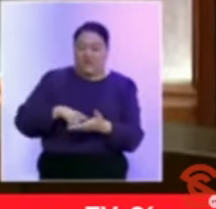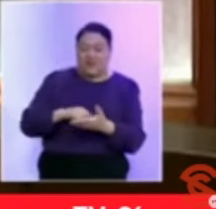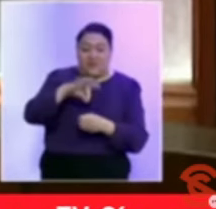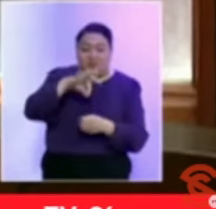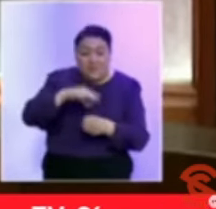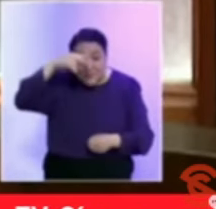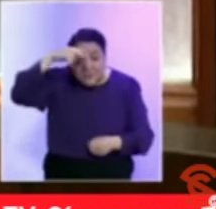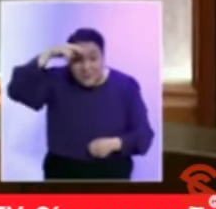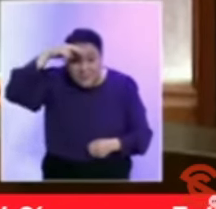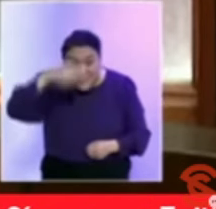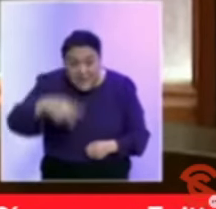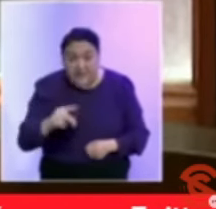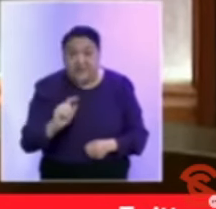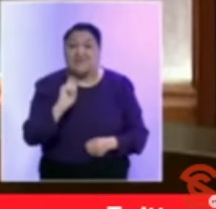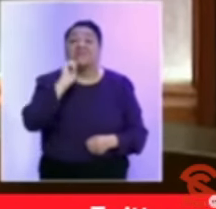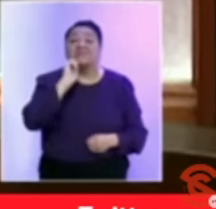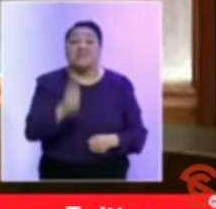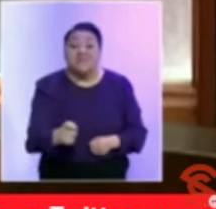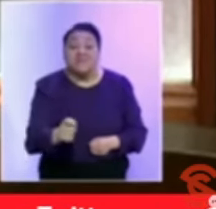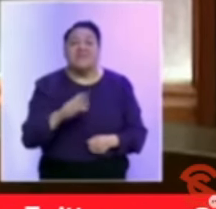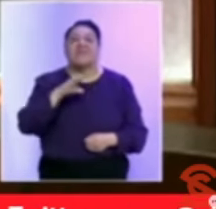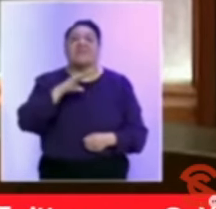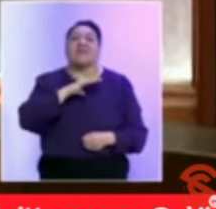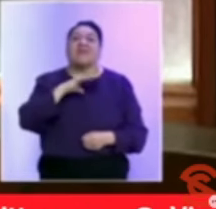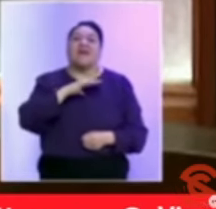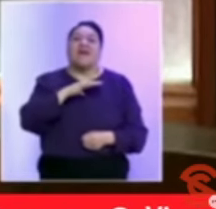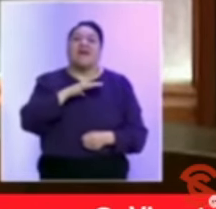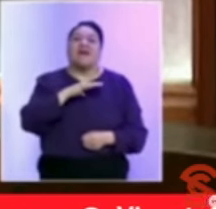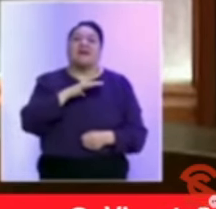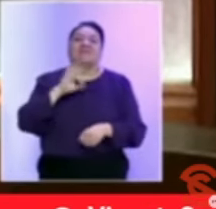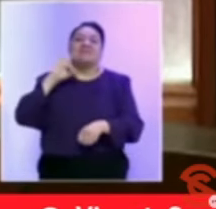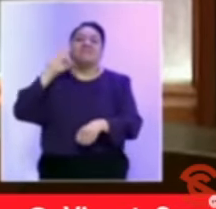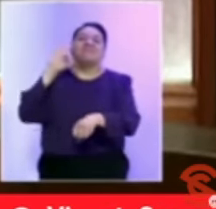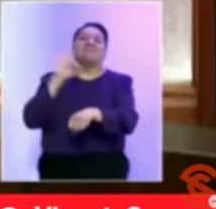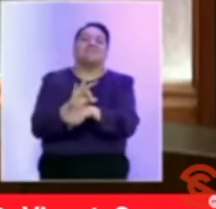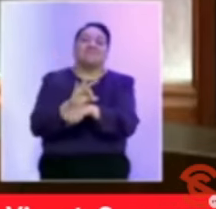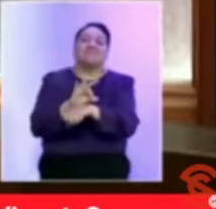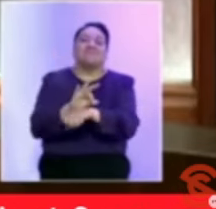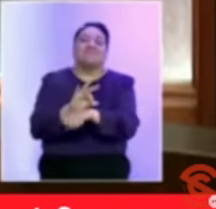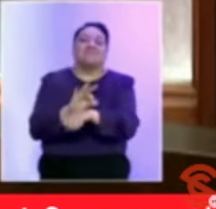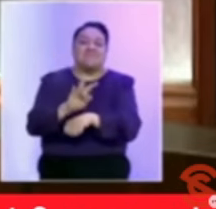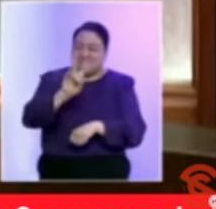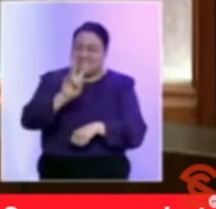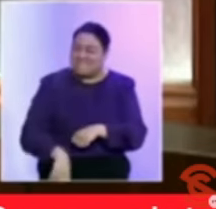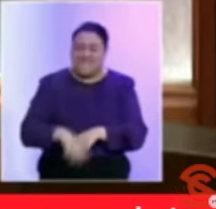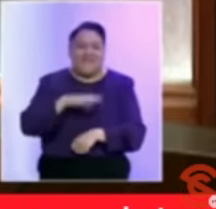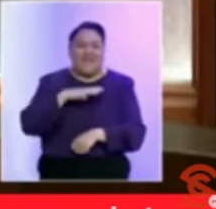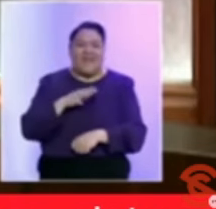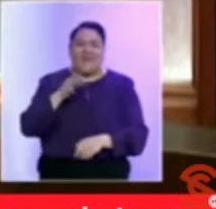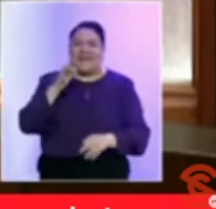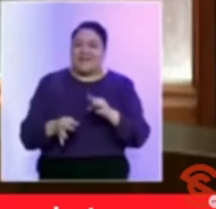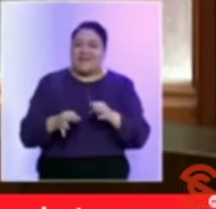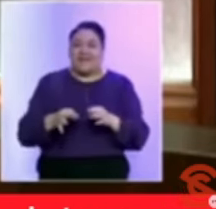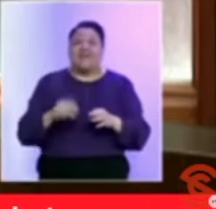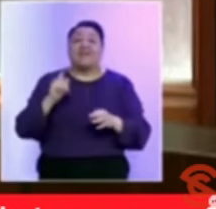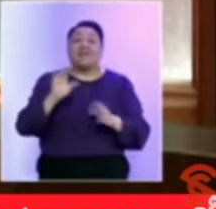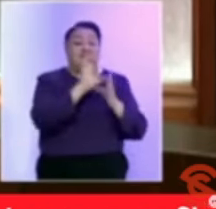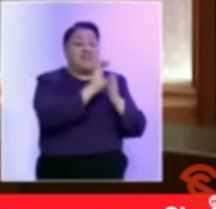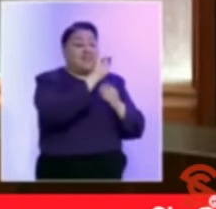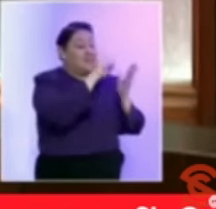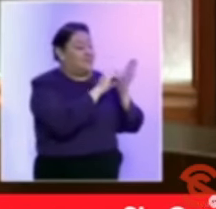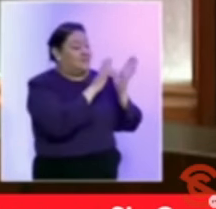mexicana tiene un refugio sólido que la protege la constitución